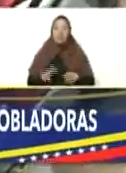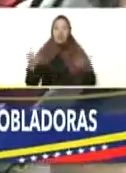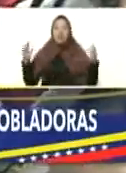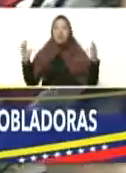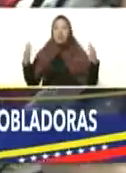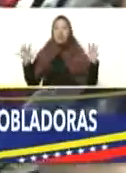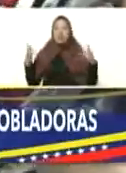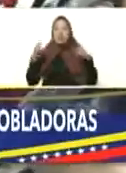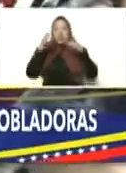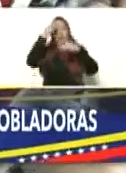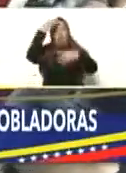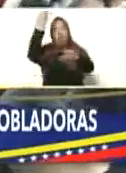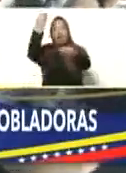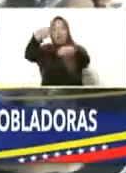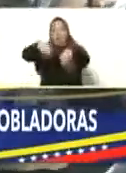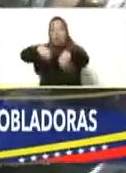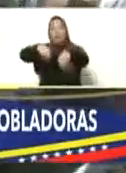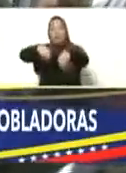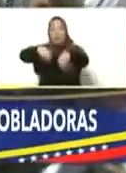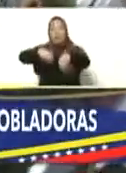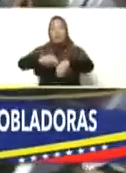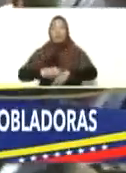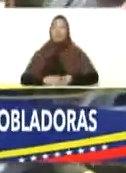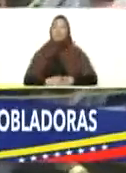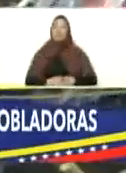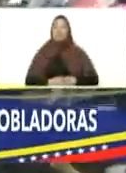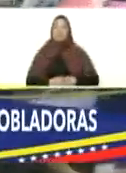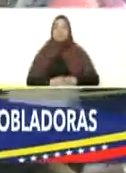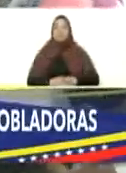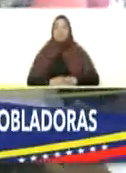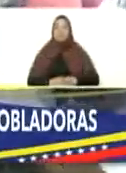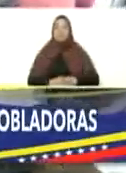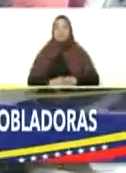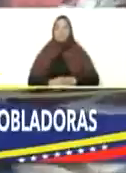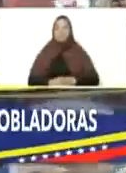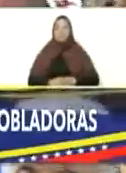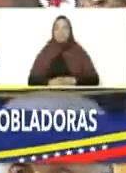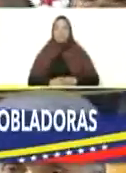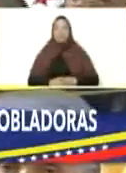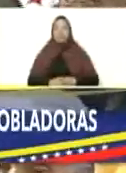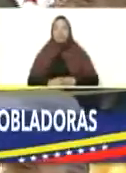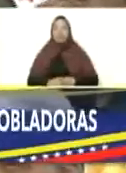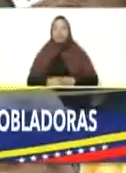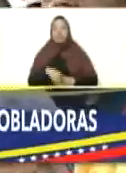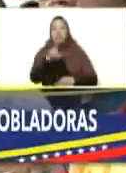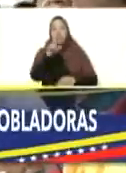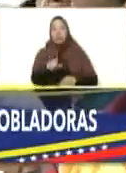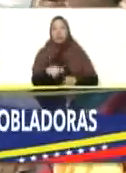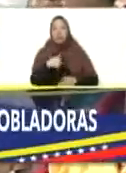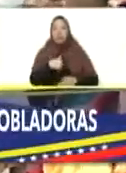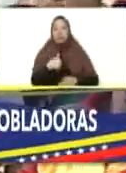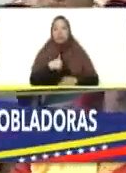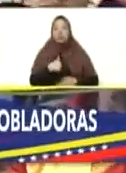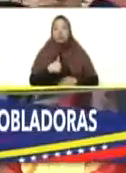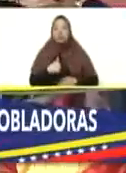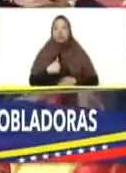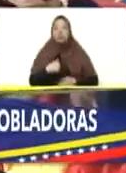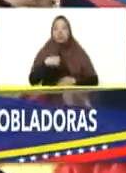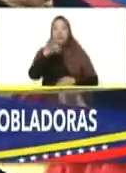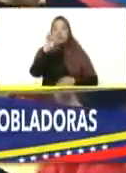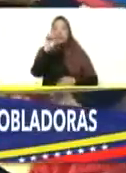estoy de acuerdo con ustedes por eso estoy de acuerdo cuando iraida